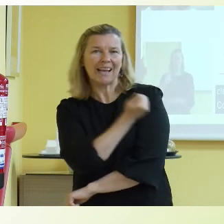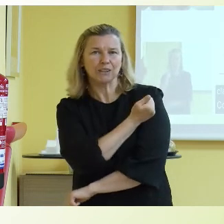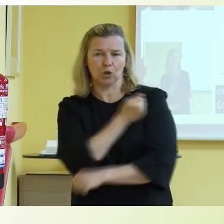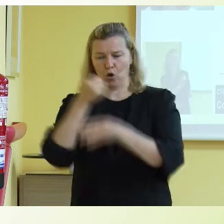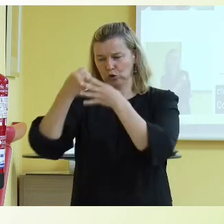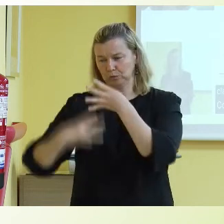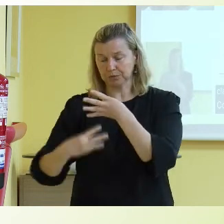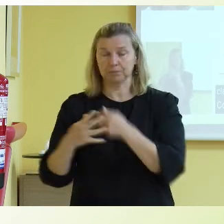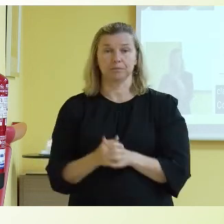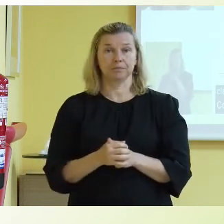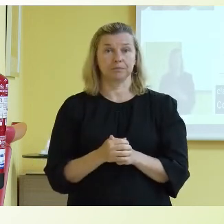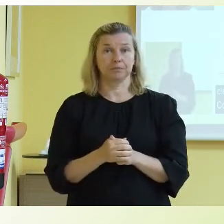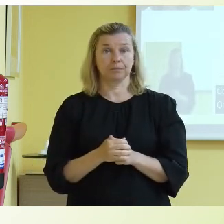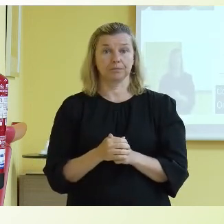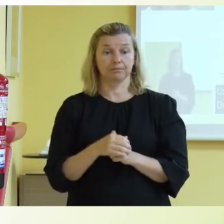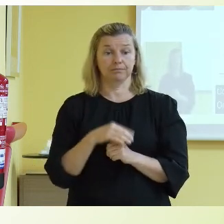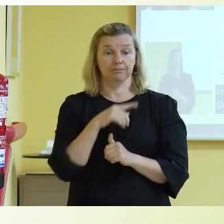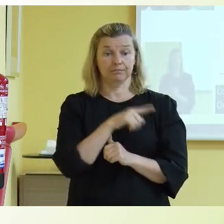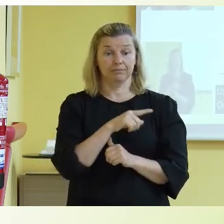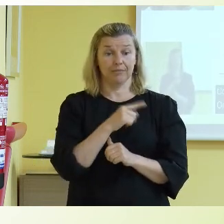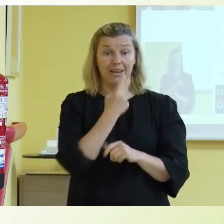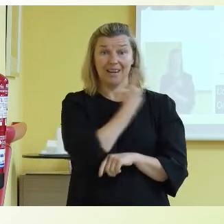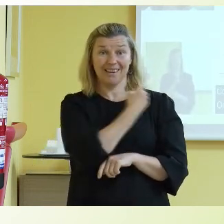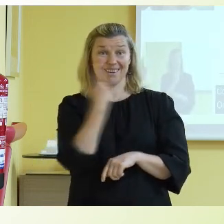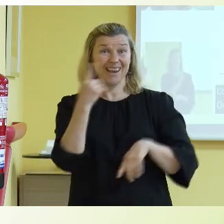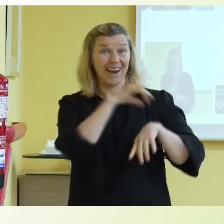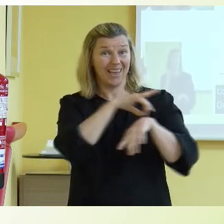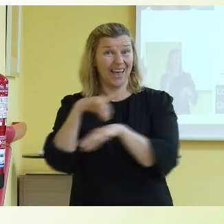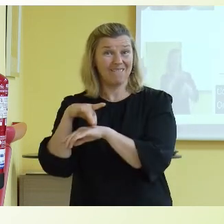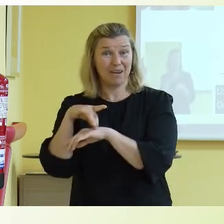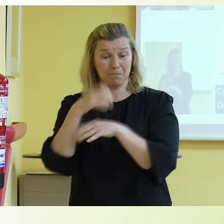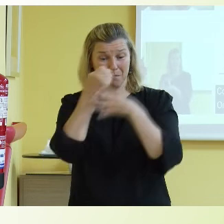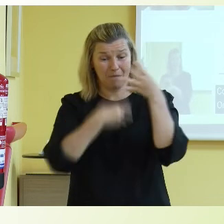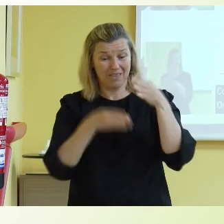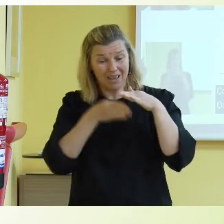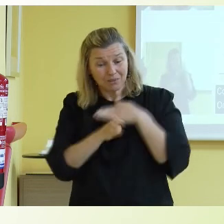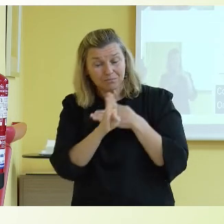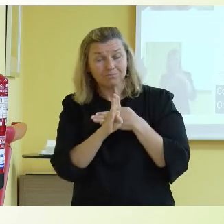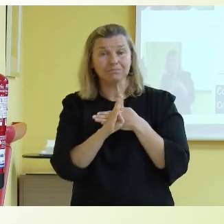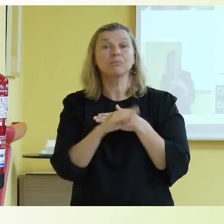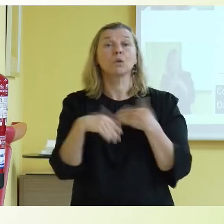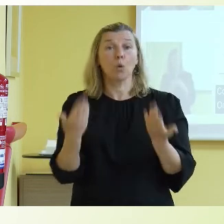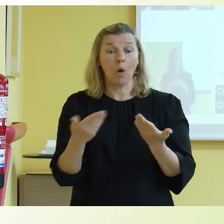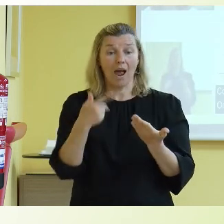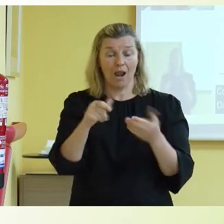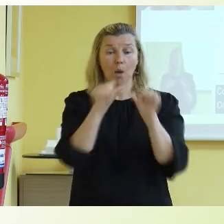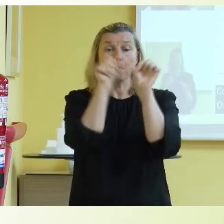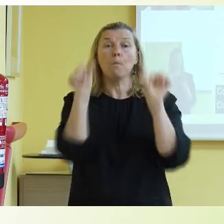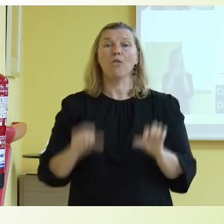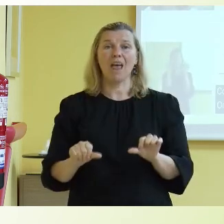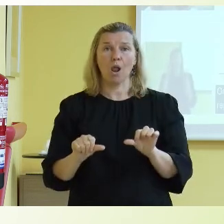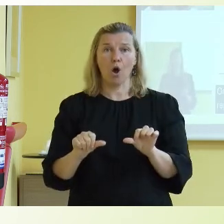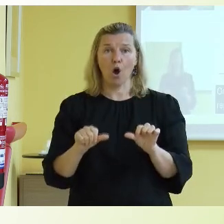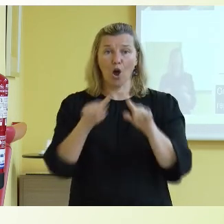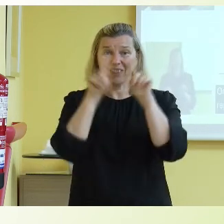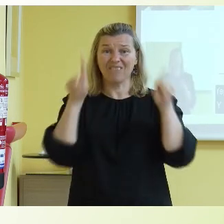Y volviendo a la información disponible para cada enfermedad en Orfanet, aquí tenemos el modelo de ficha descriptiva que